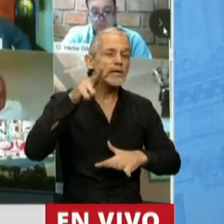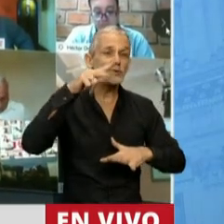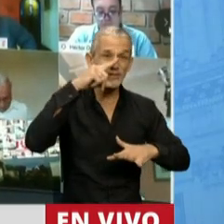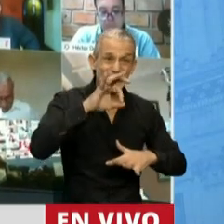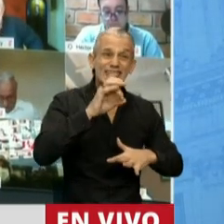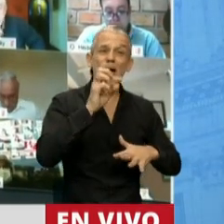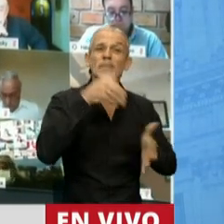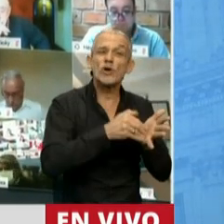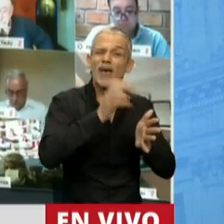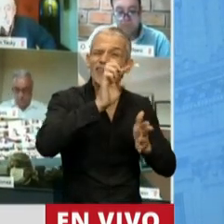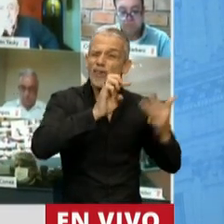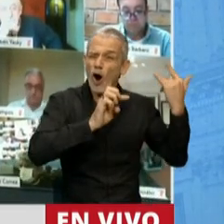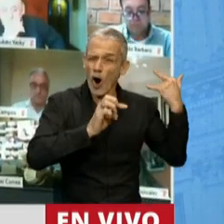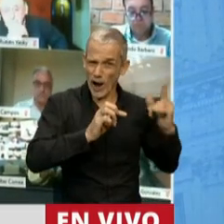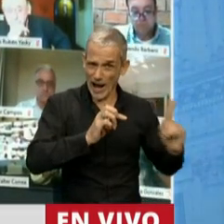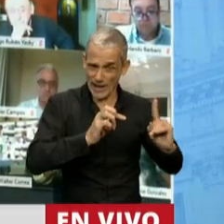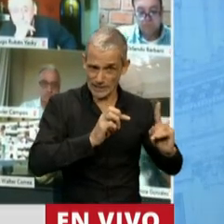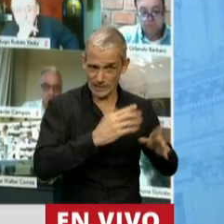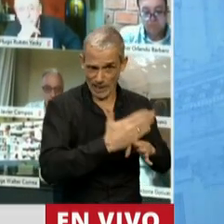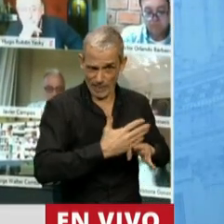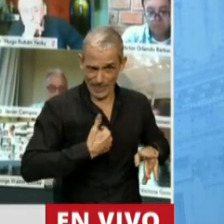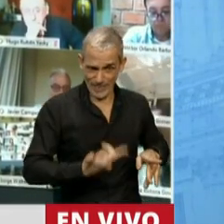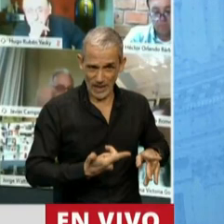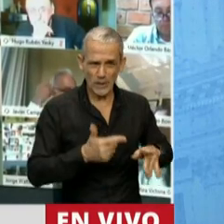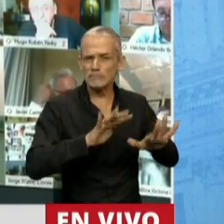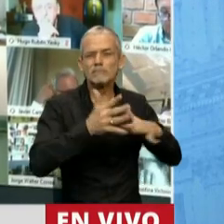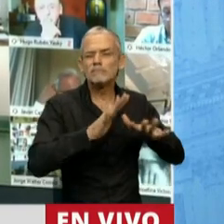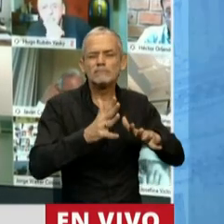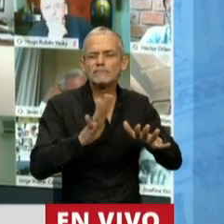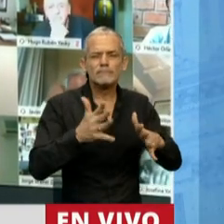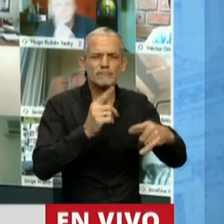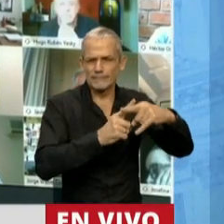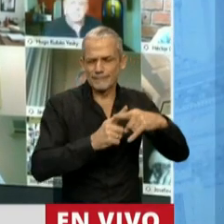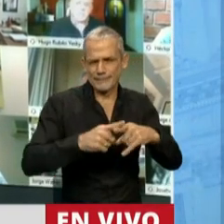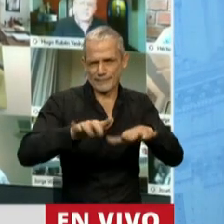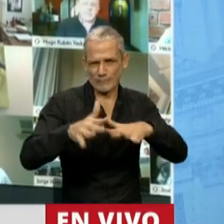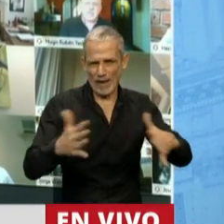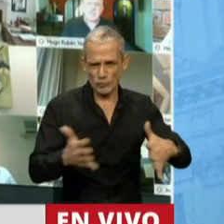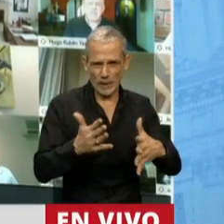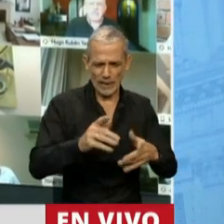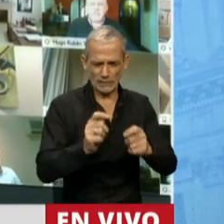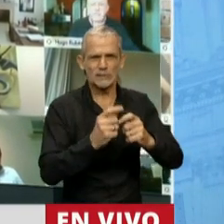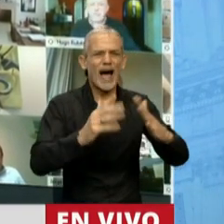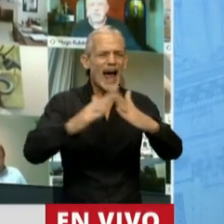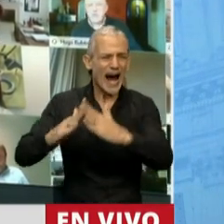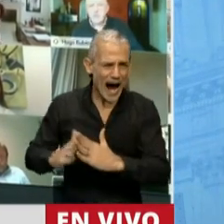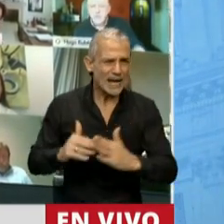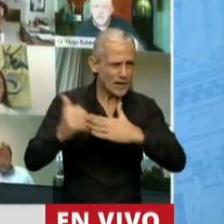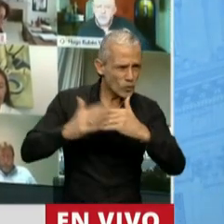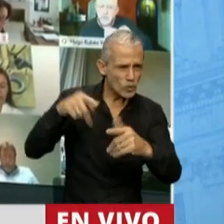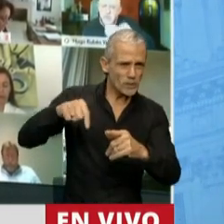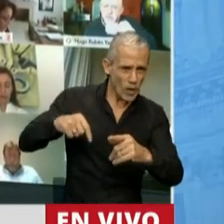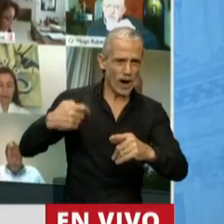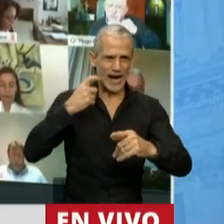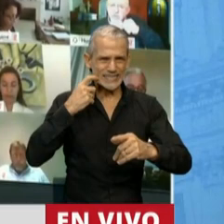870 millones de dólares, que representaban más o menos algo así, llevándolo a las viviendas que a nosotros acá en San